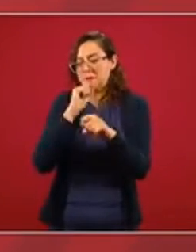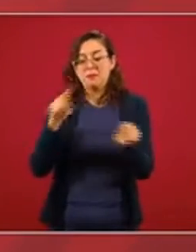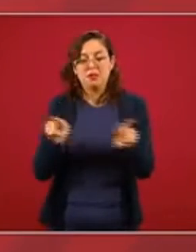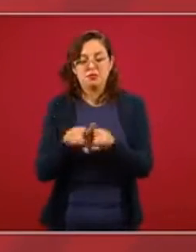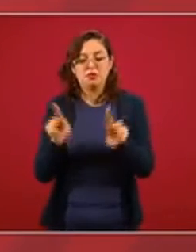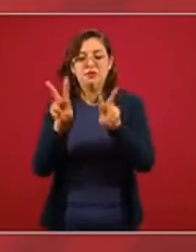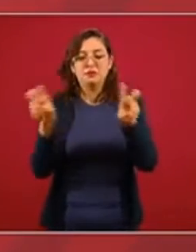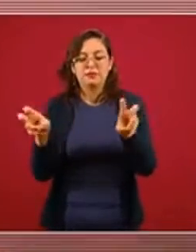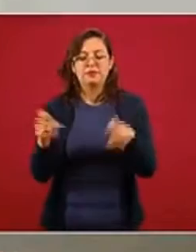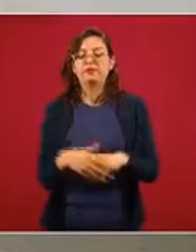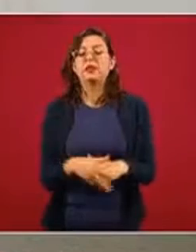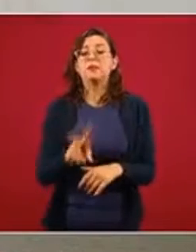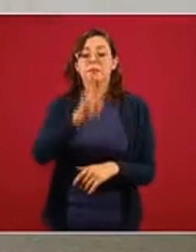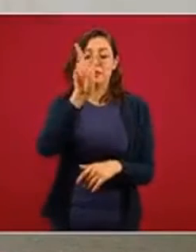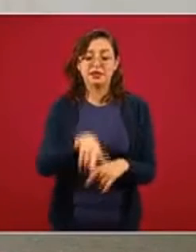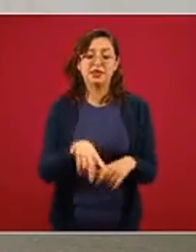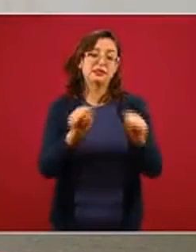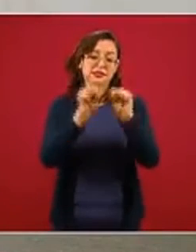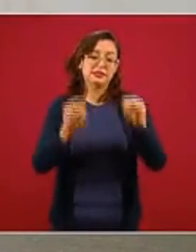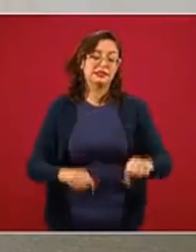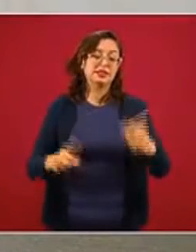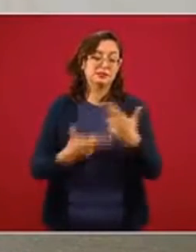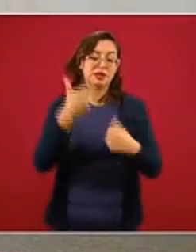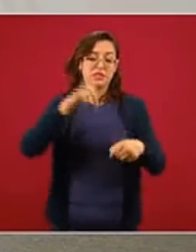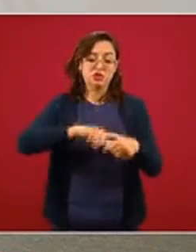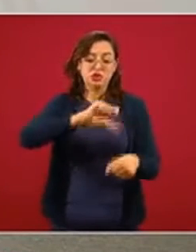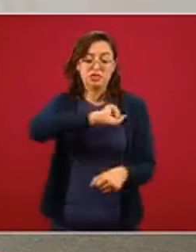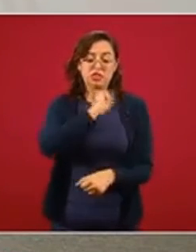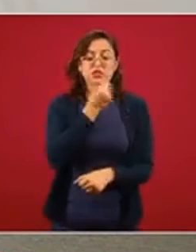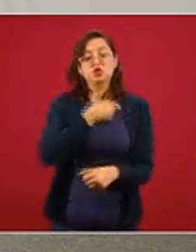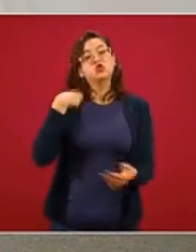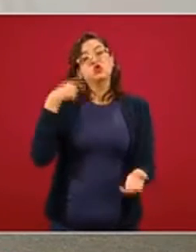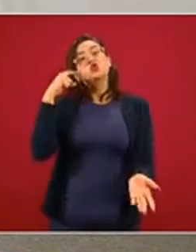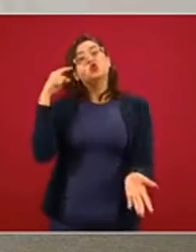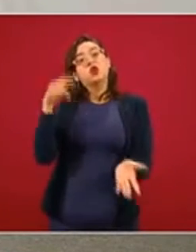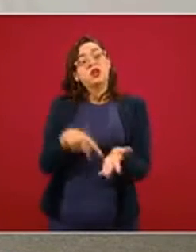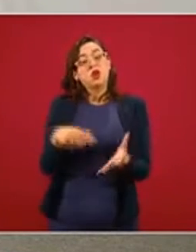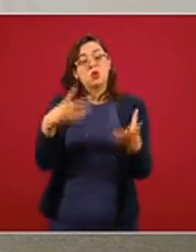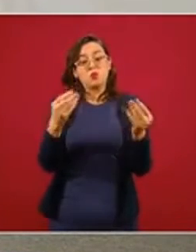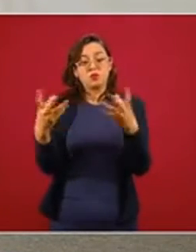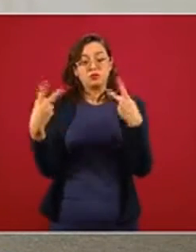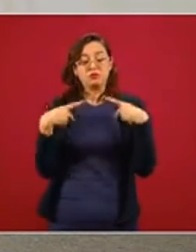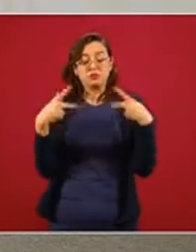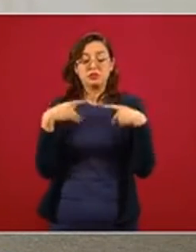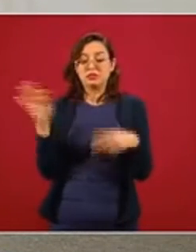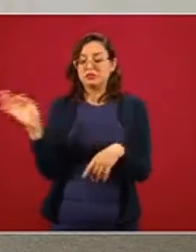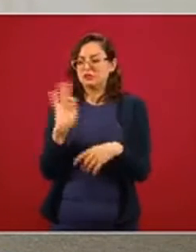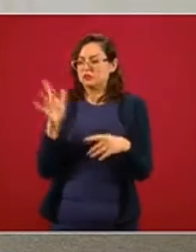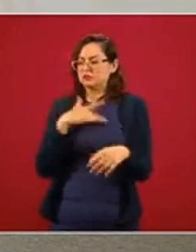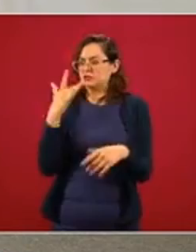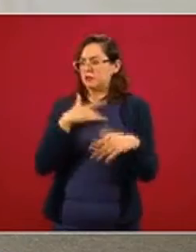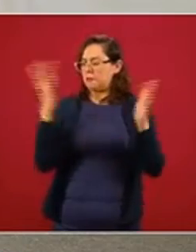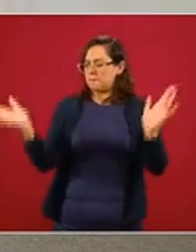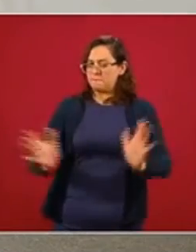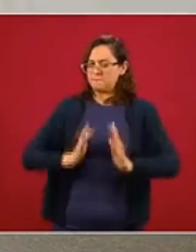Efectivamente, nuestro Sistema Nacional de Salud, yo creo que para muchos pudiera esto ser una sorpresa,